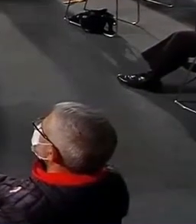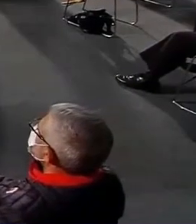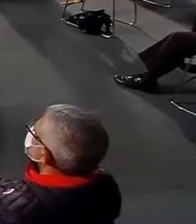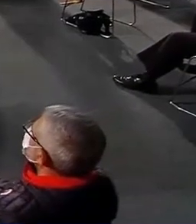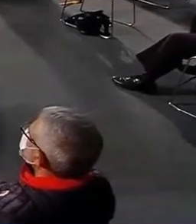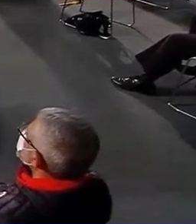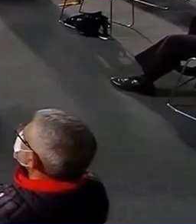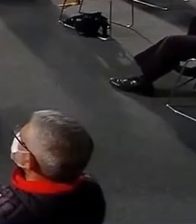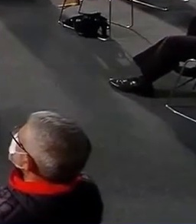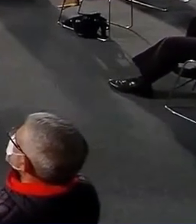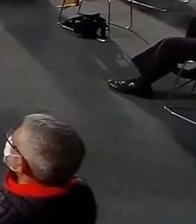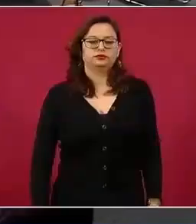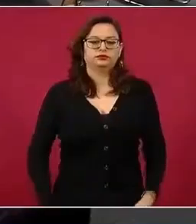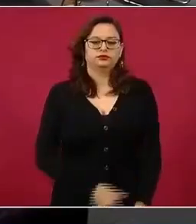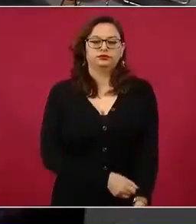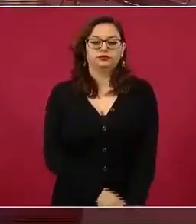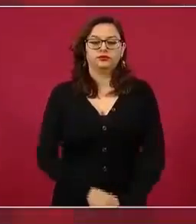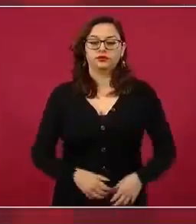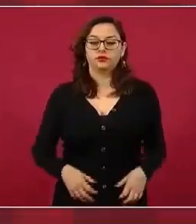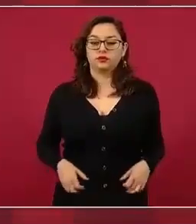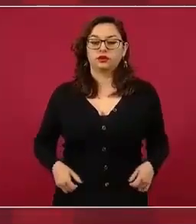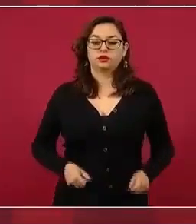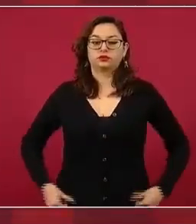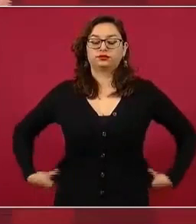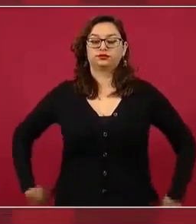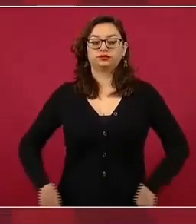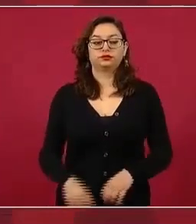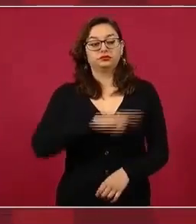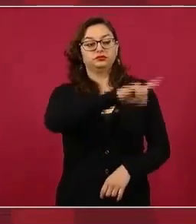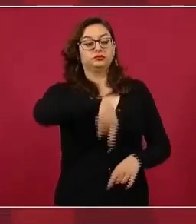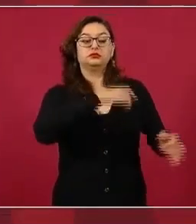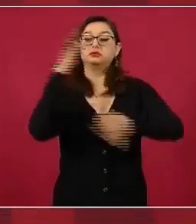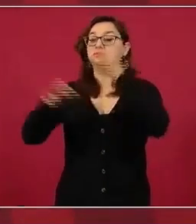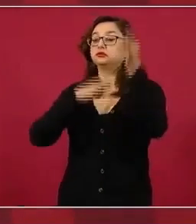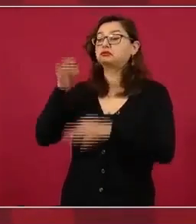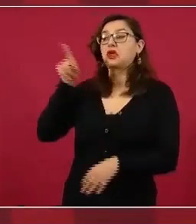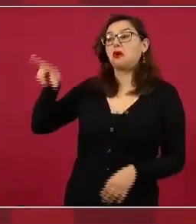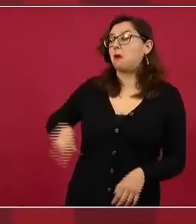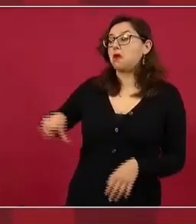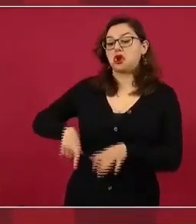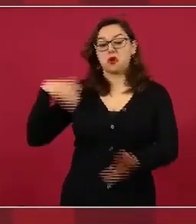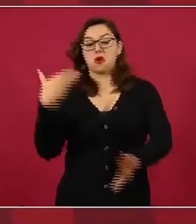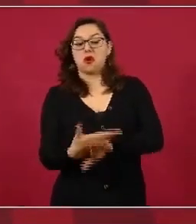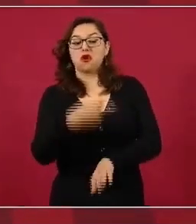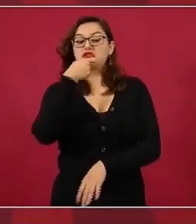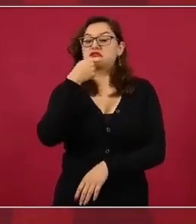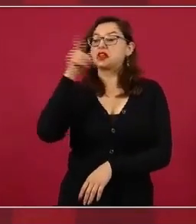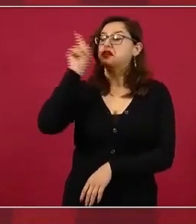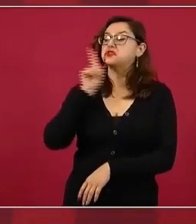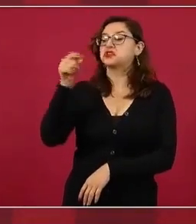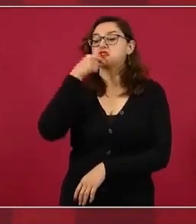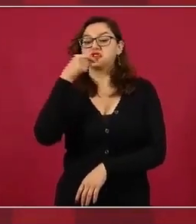como que somos Herodes casi, que no queremos a los niñas y niños. Eso es absurdo, eso no tiene ningún